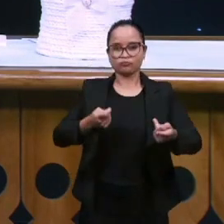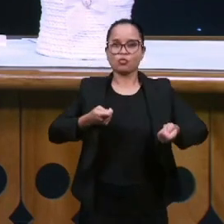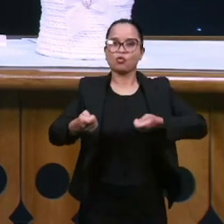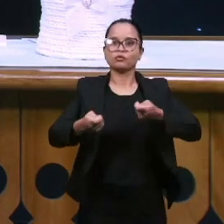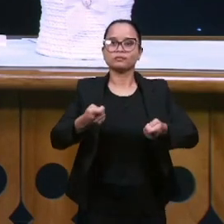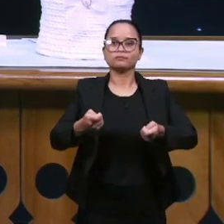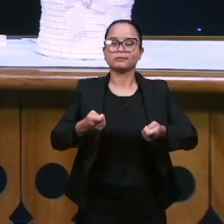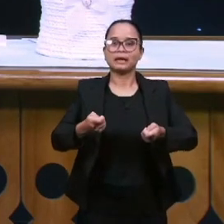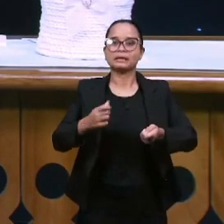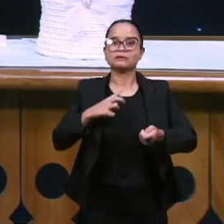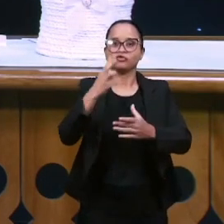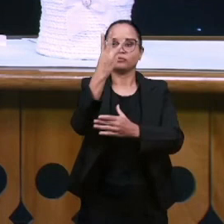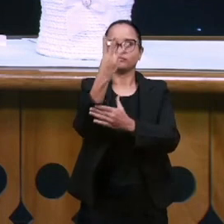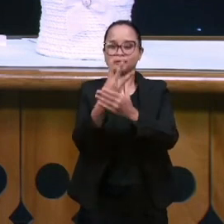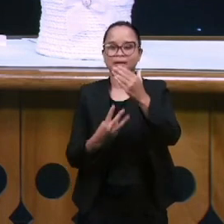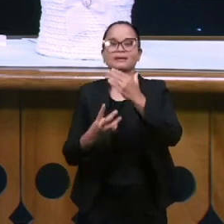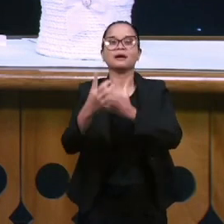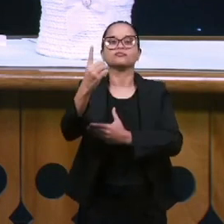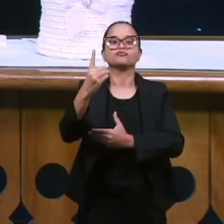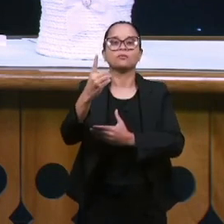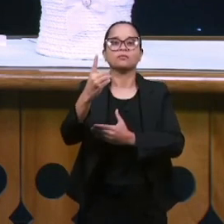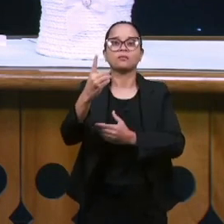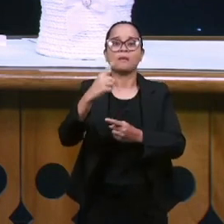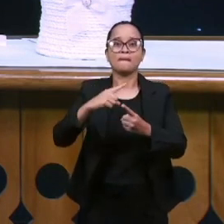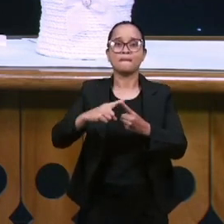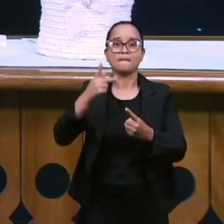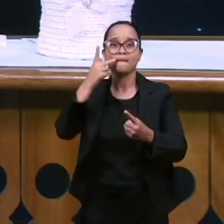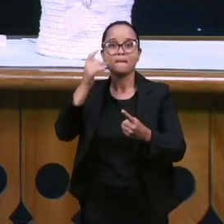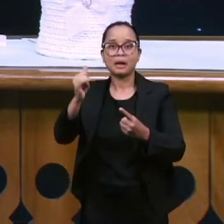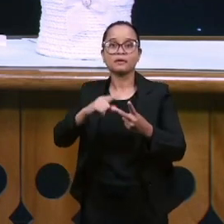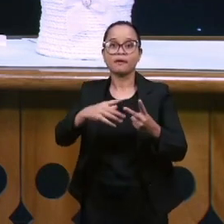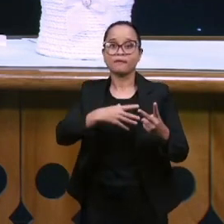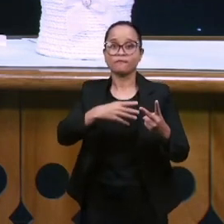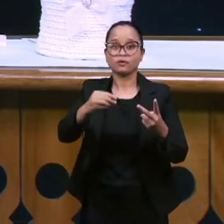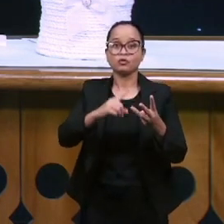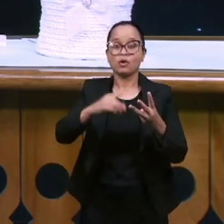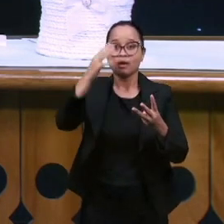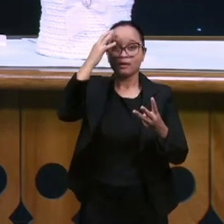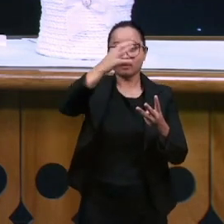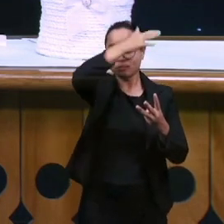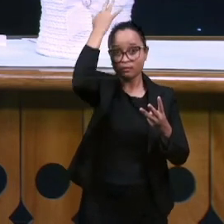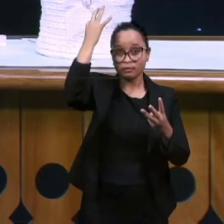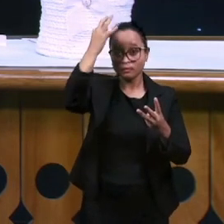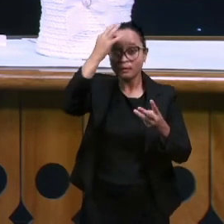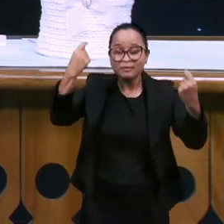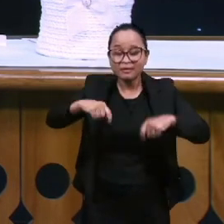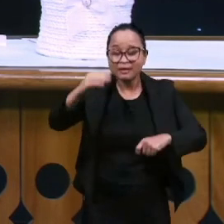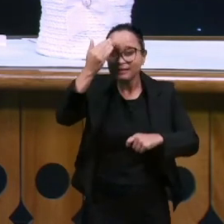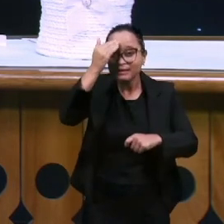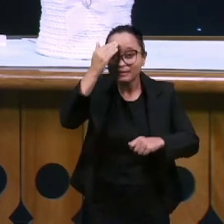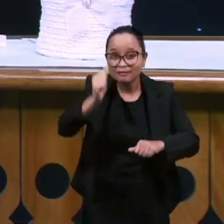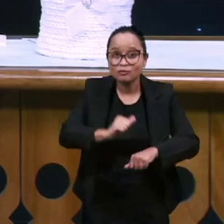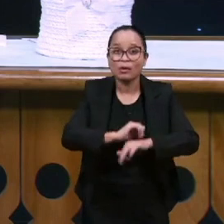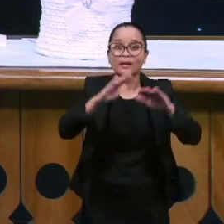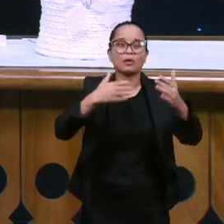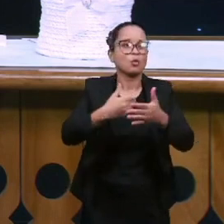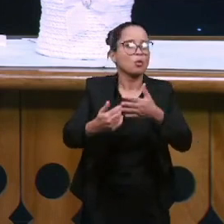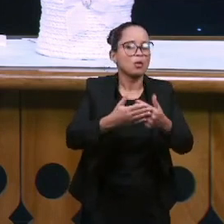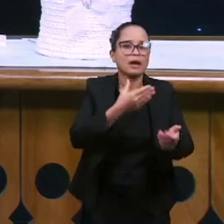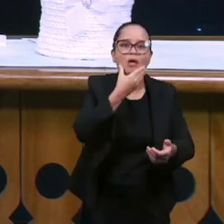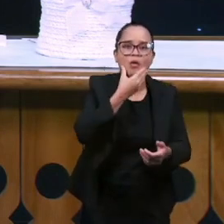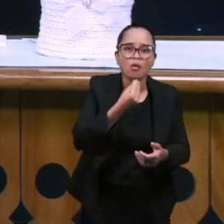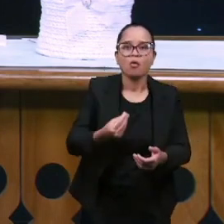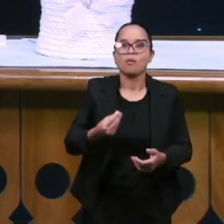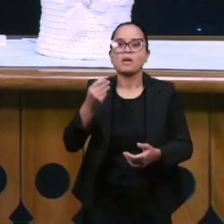Santo, tienen que ser entendidos en este tiempo por cualquier hombre, mujer, cualquiera,